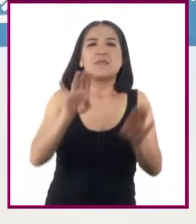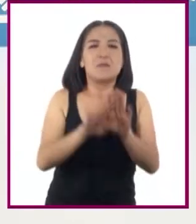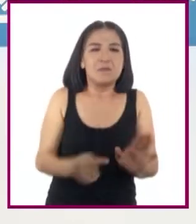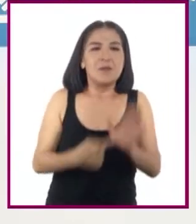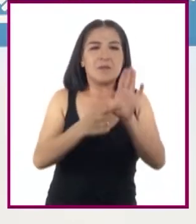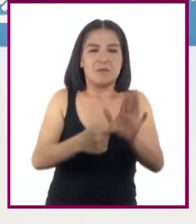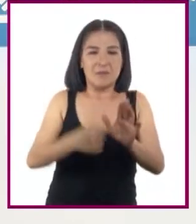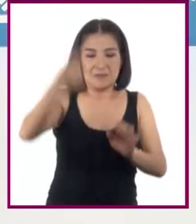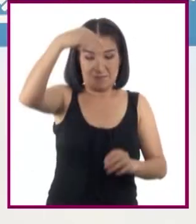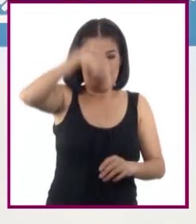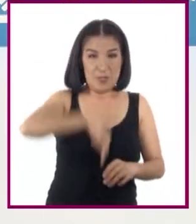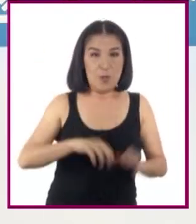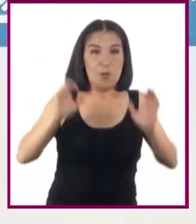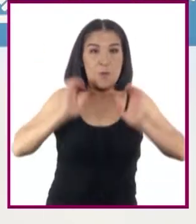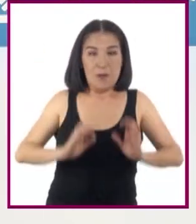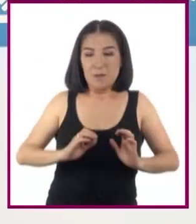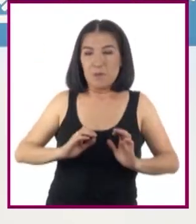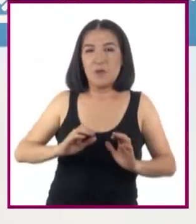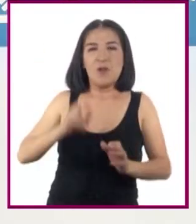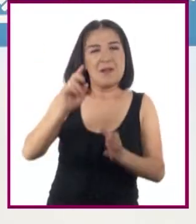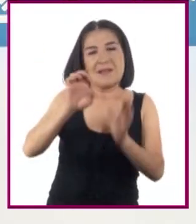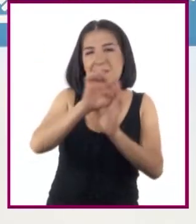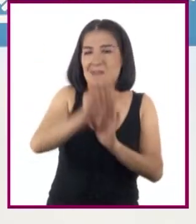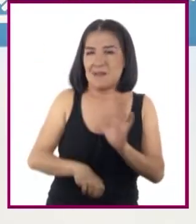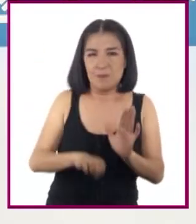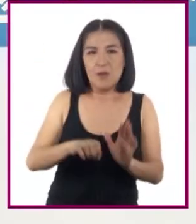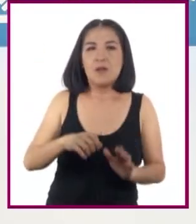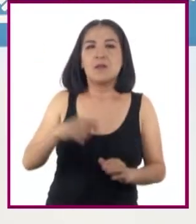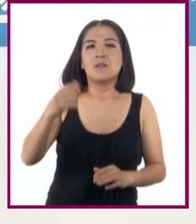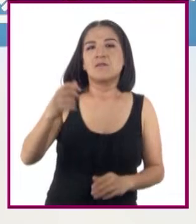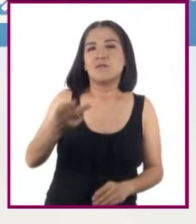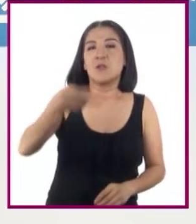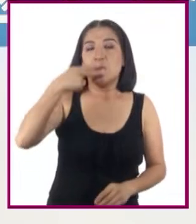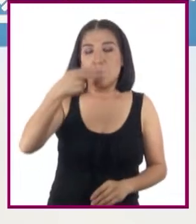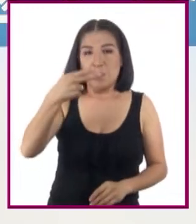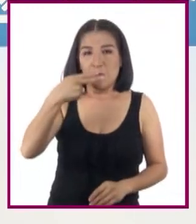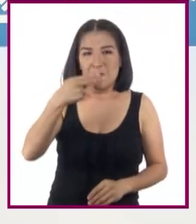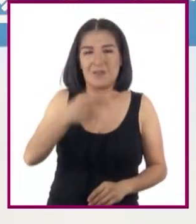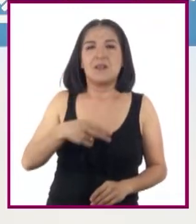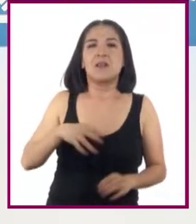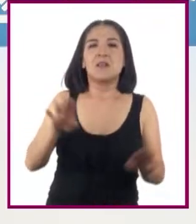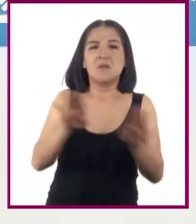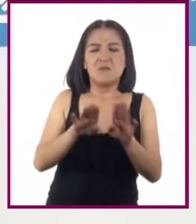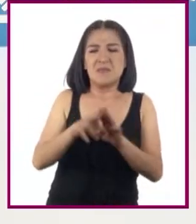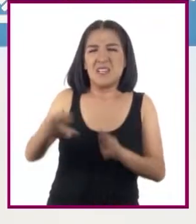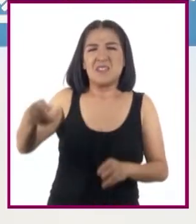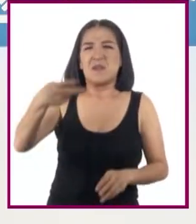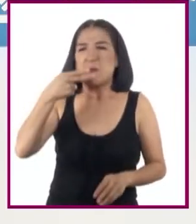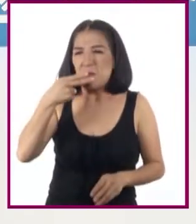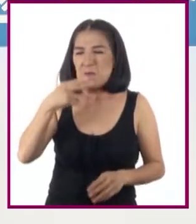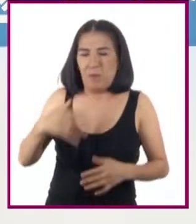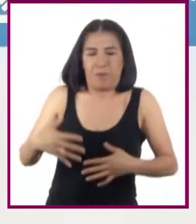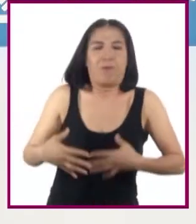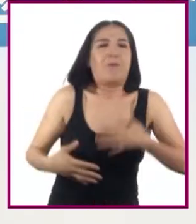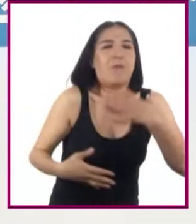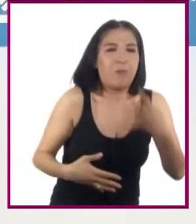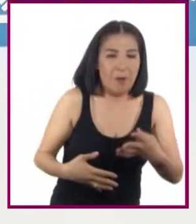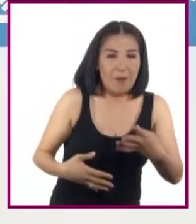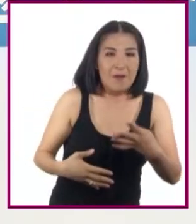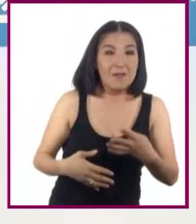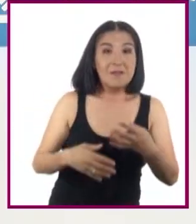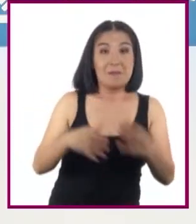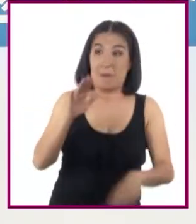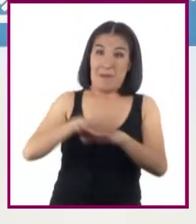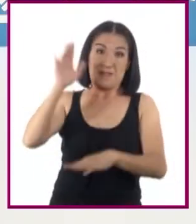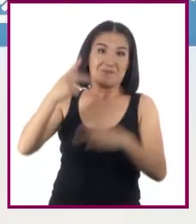cierta sustancia en el cuerpo. Hay personas a las que el tabaco simplemente les provoca náusea, pero no es a